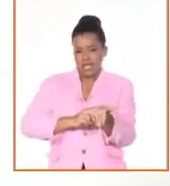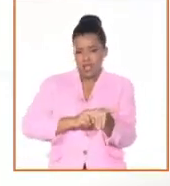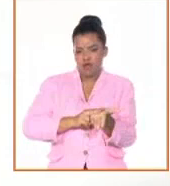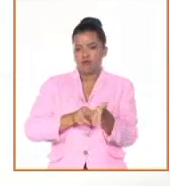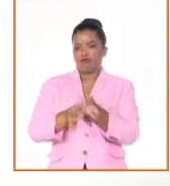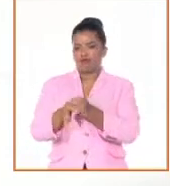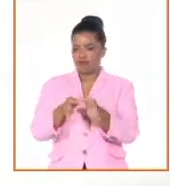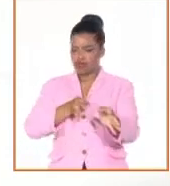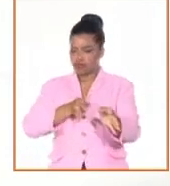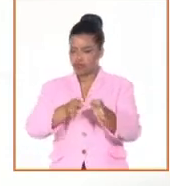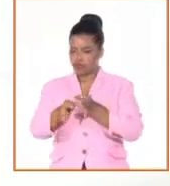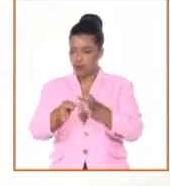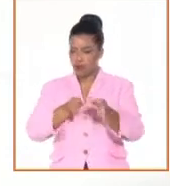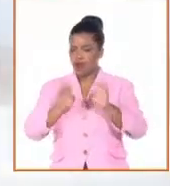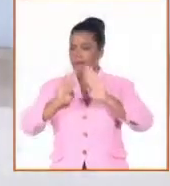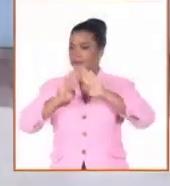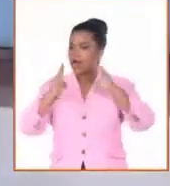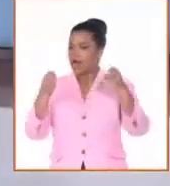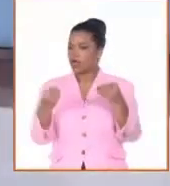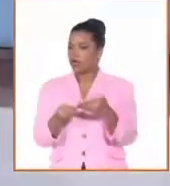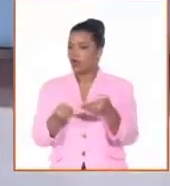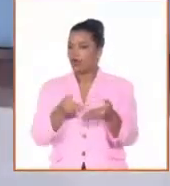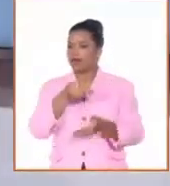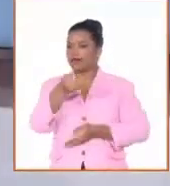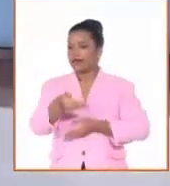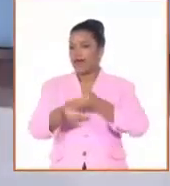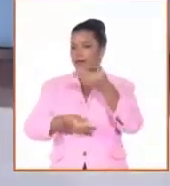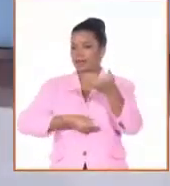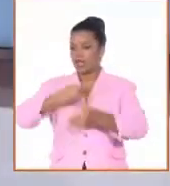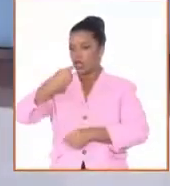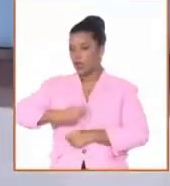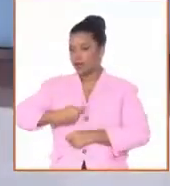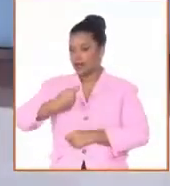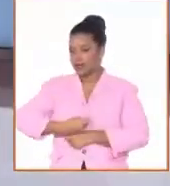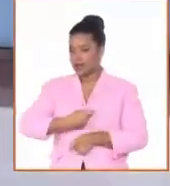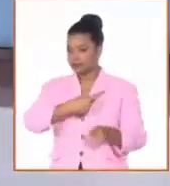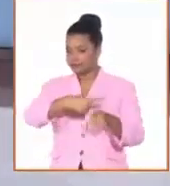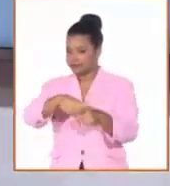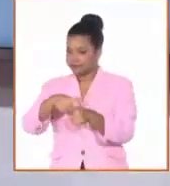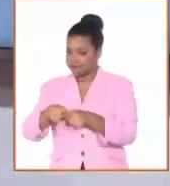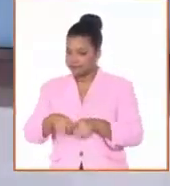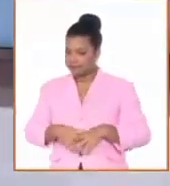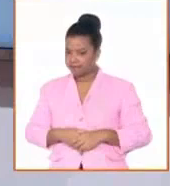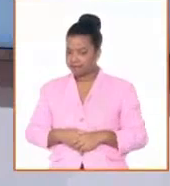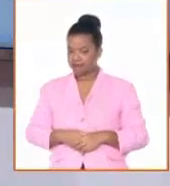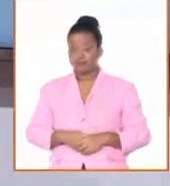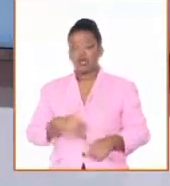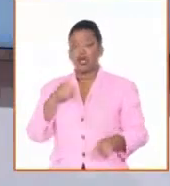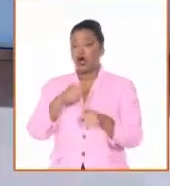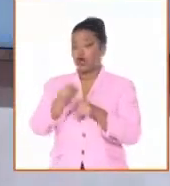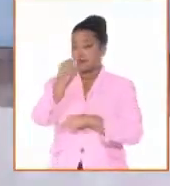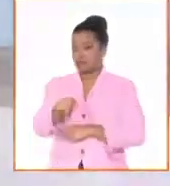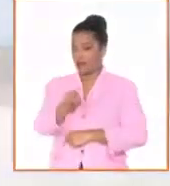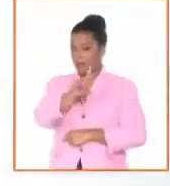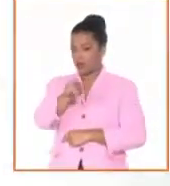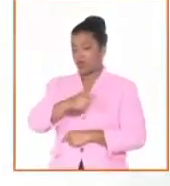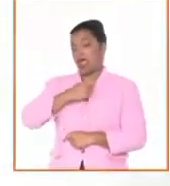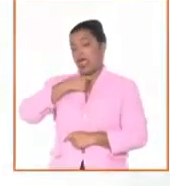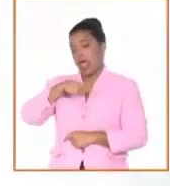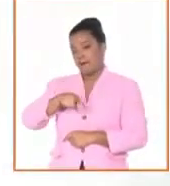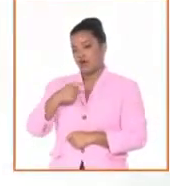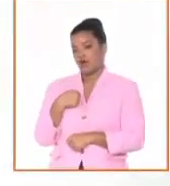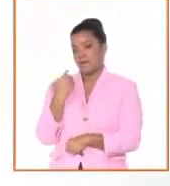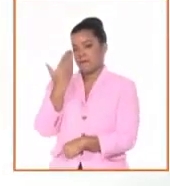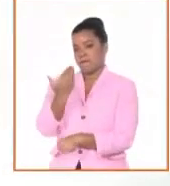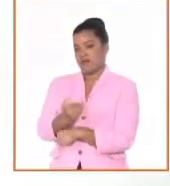válidos para todos los trámites en bufetes y registros civiles Pedro dice si yo pido un certificado